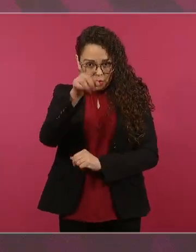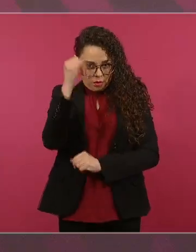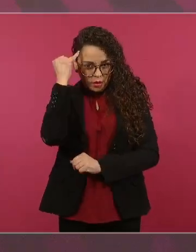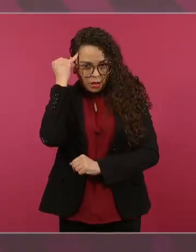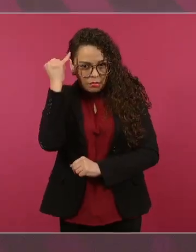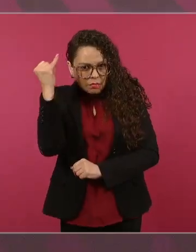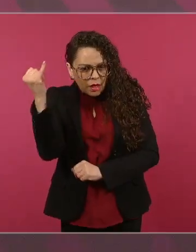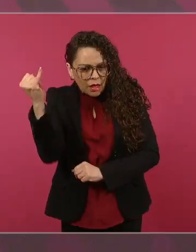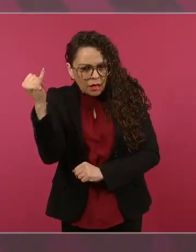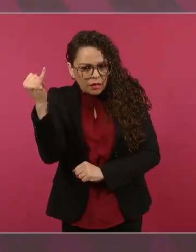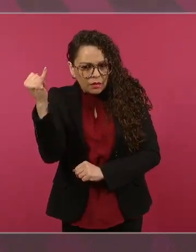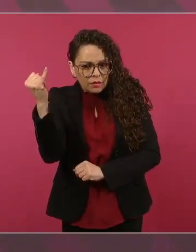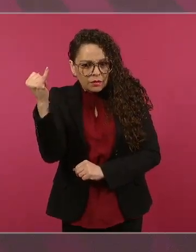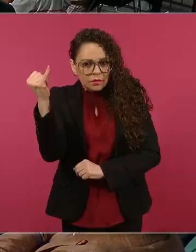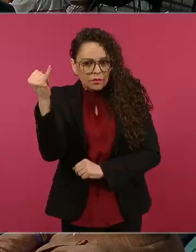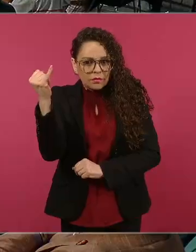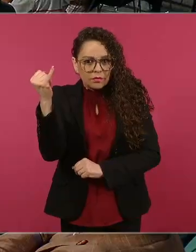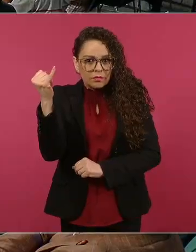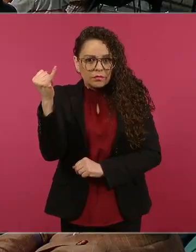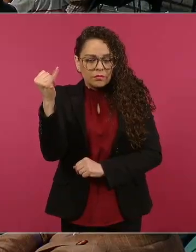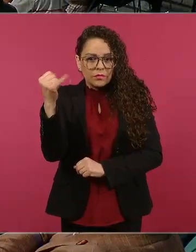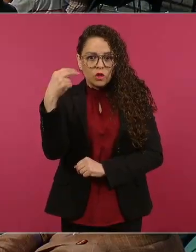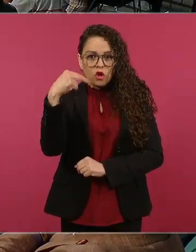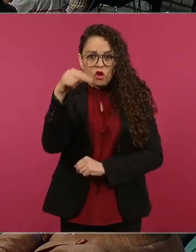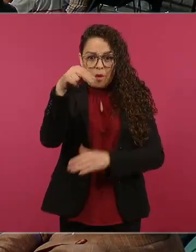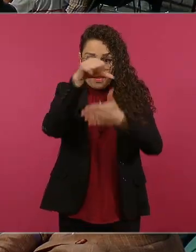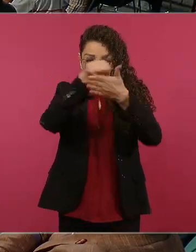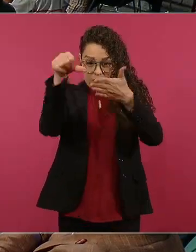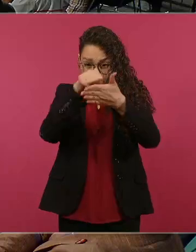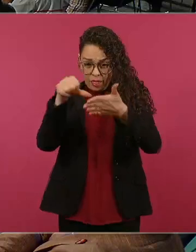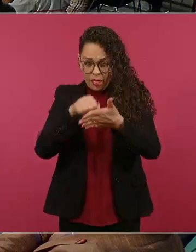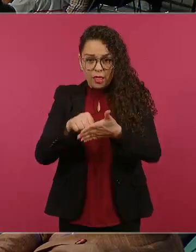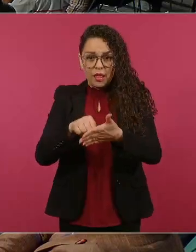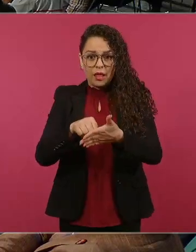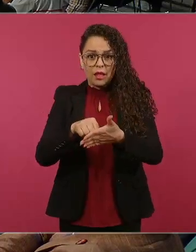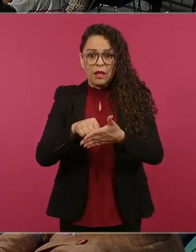ese, testado,